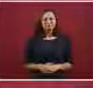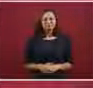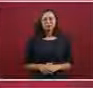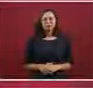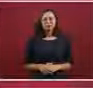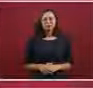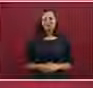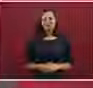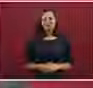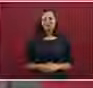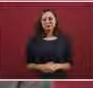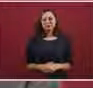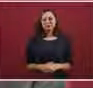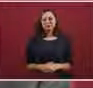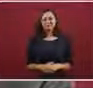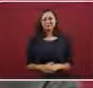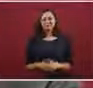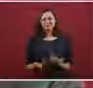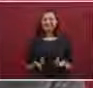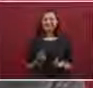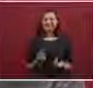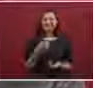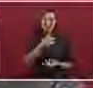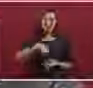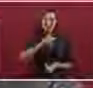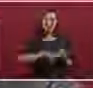era mucho el bandidaje oficial.